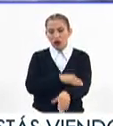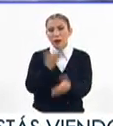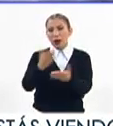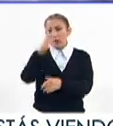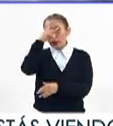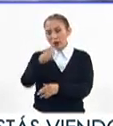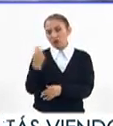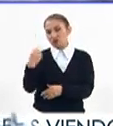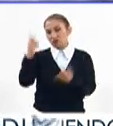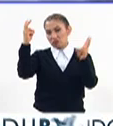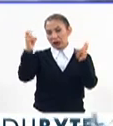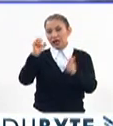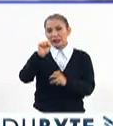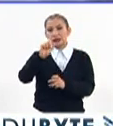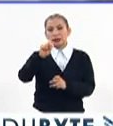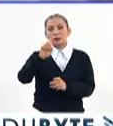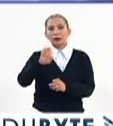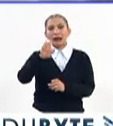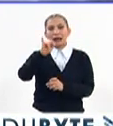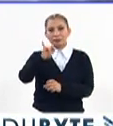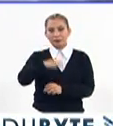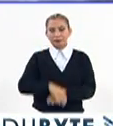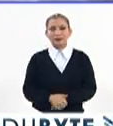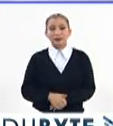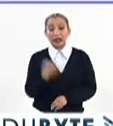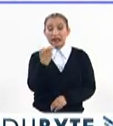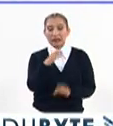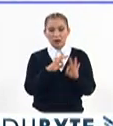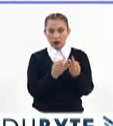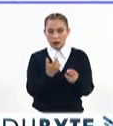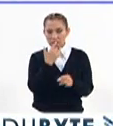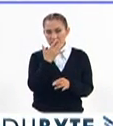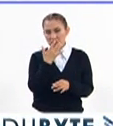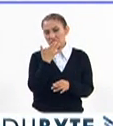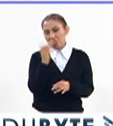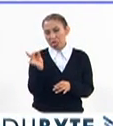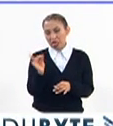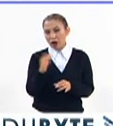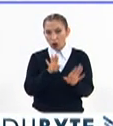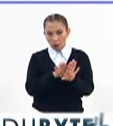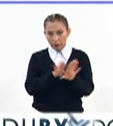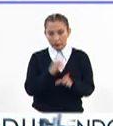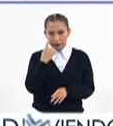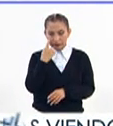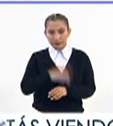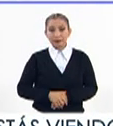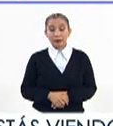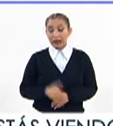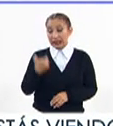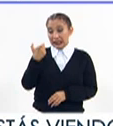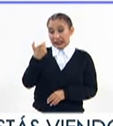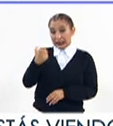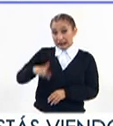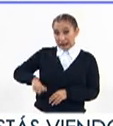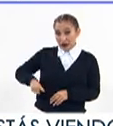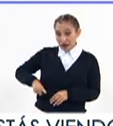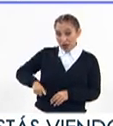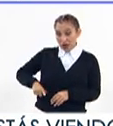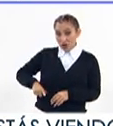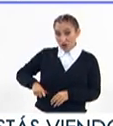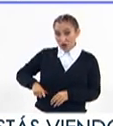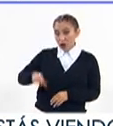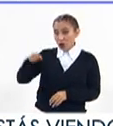México, mejor conocido como el SPEI. El mecanismo es muy sencillo y es el siguiente. La tesorería